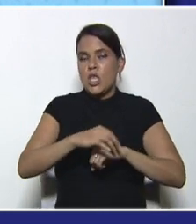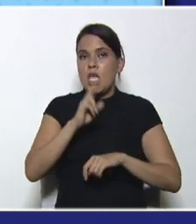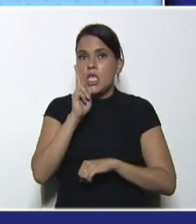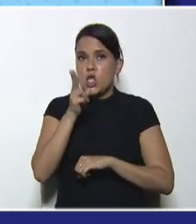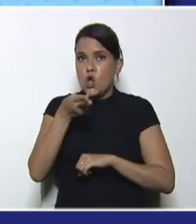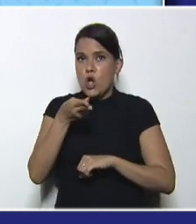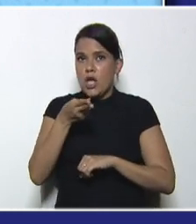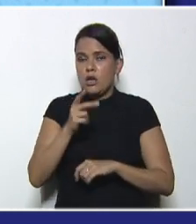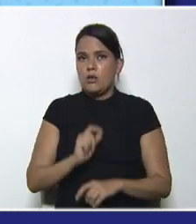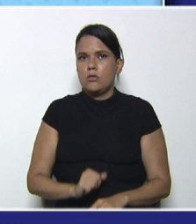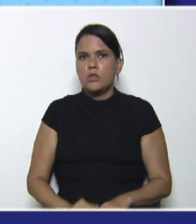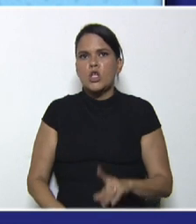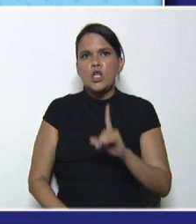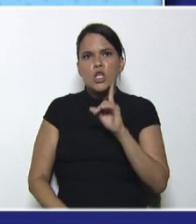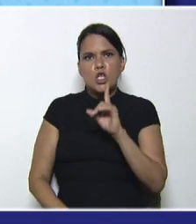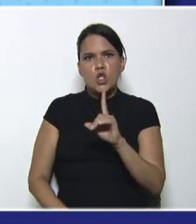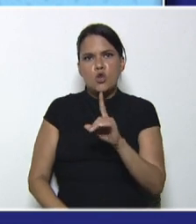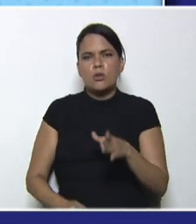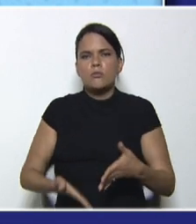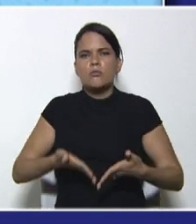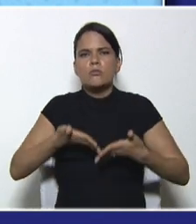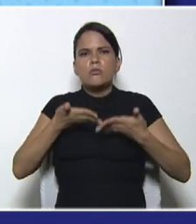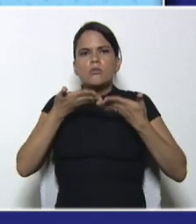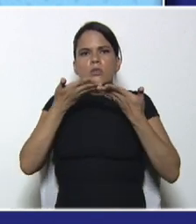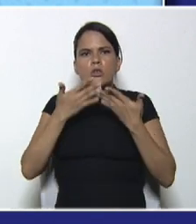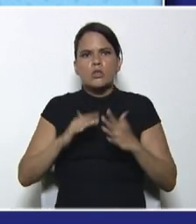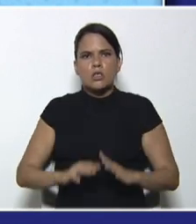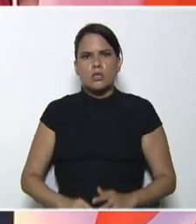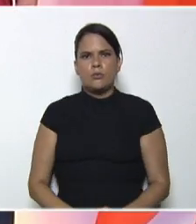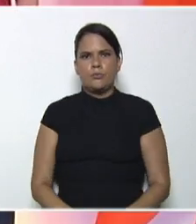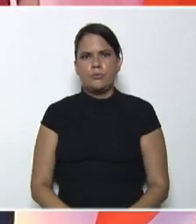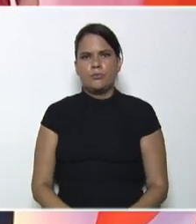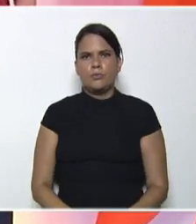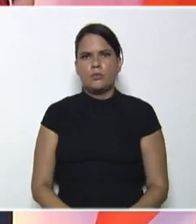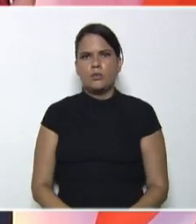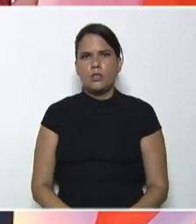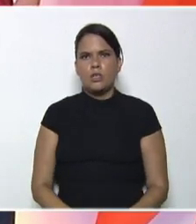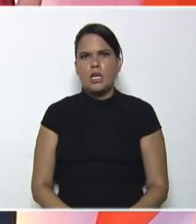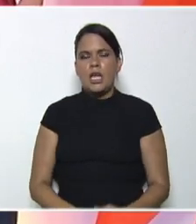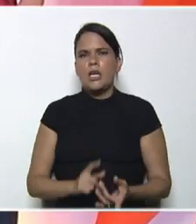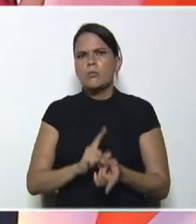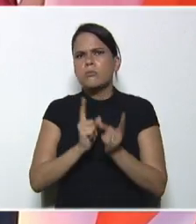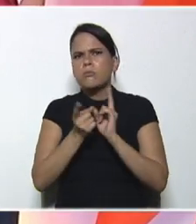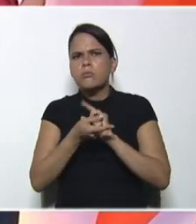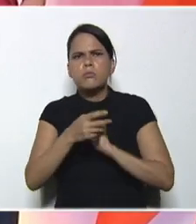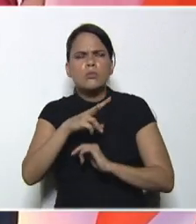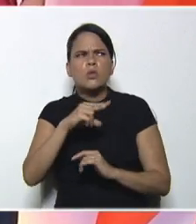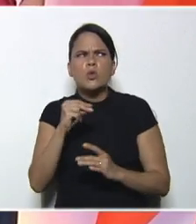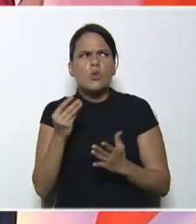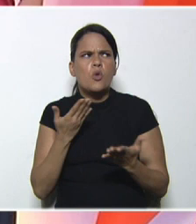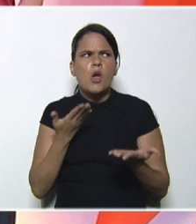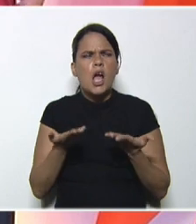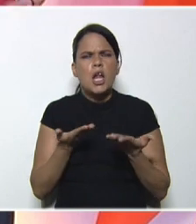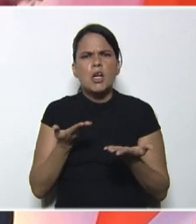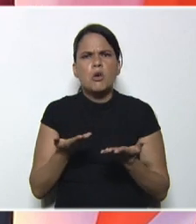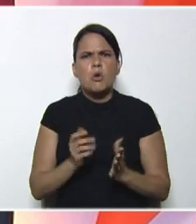molecular y 1 mol de oxígeno gaseoso. Esta reacción no es algo